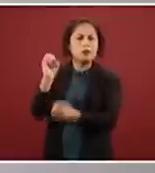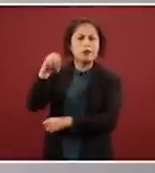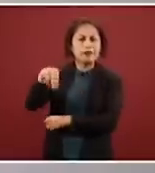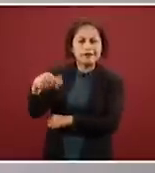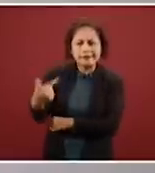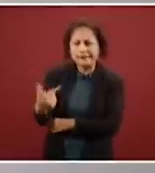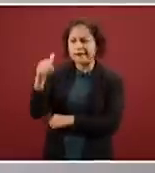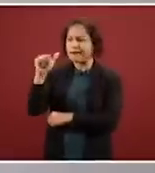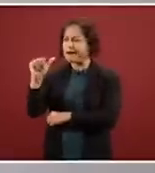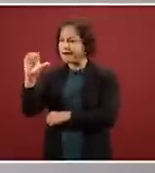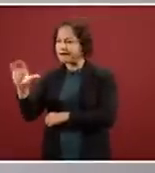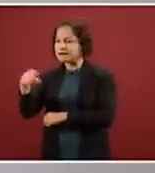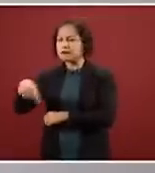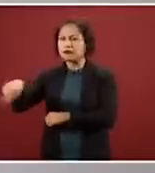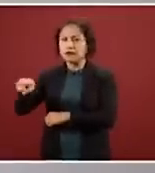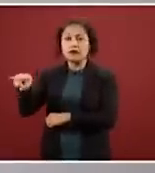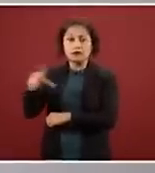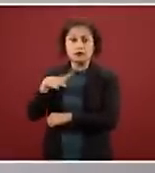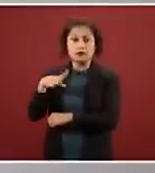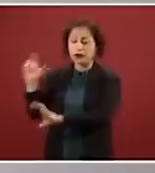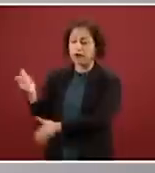reciben dinero para eso